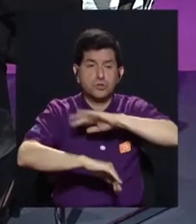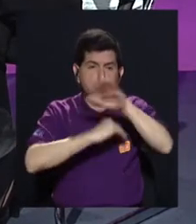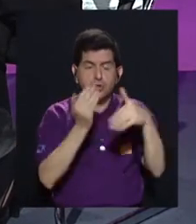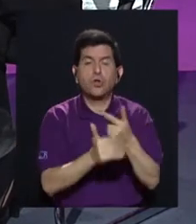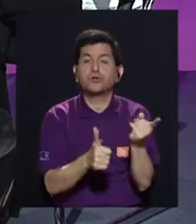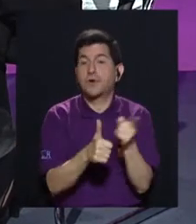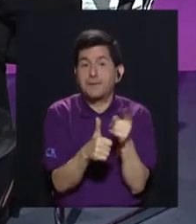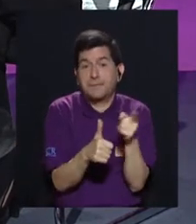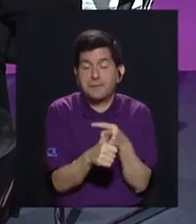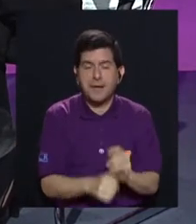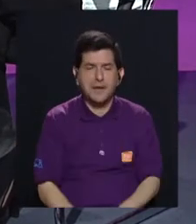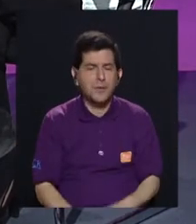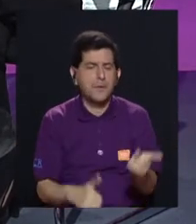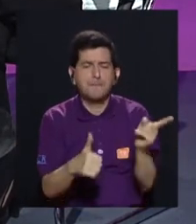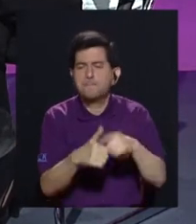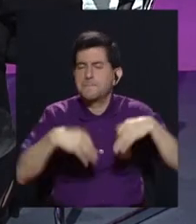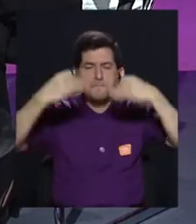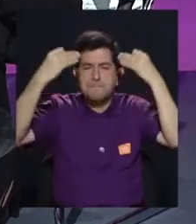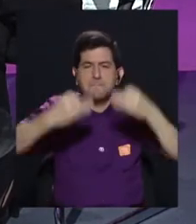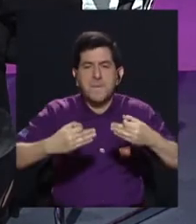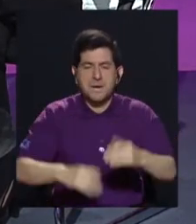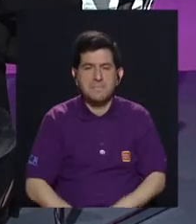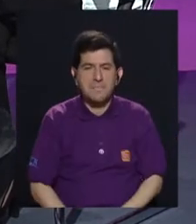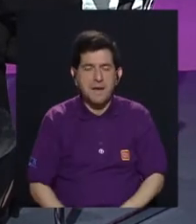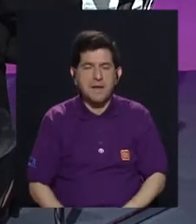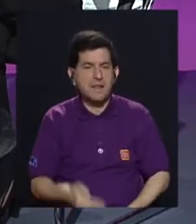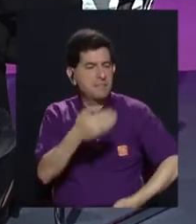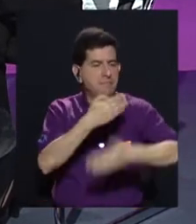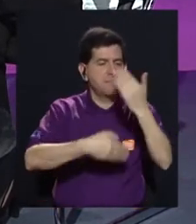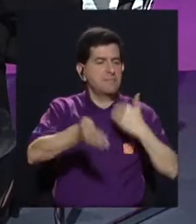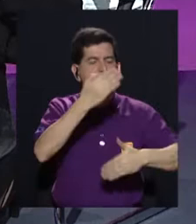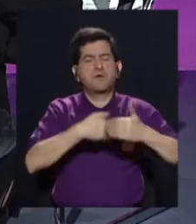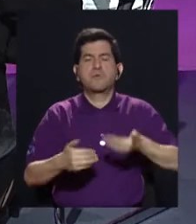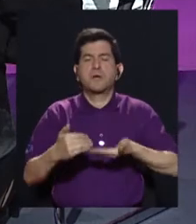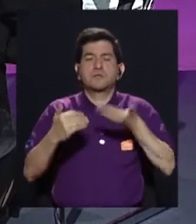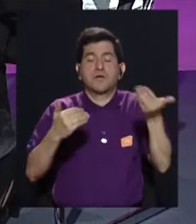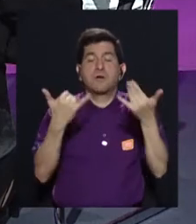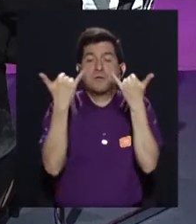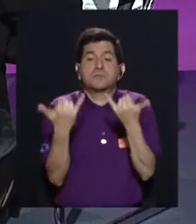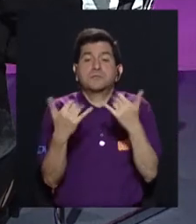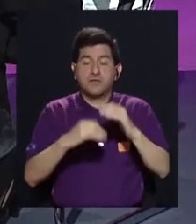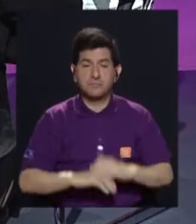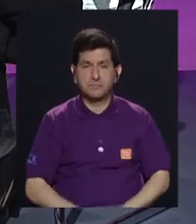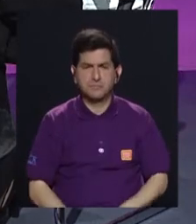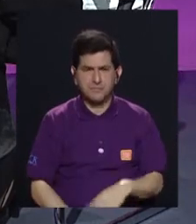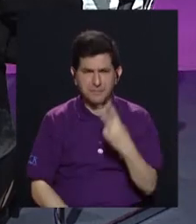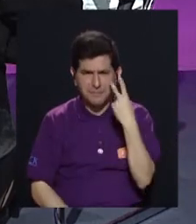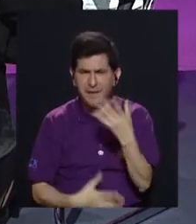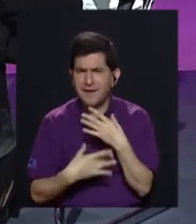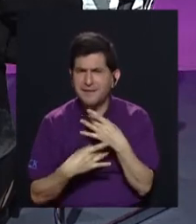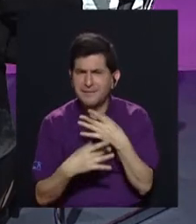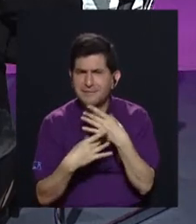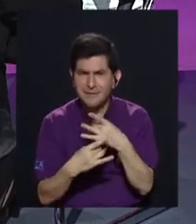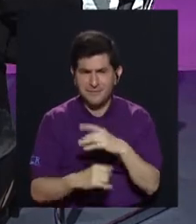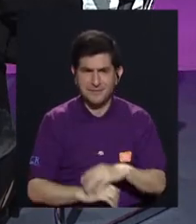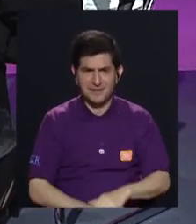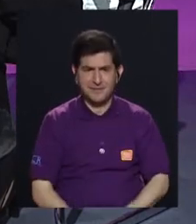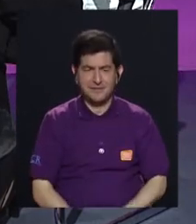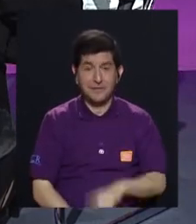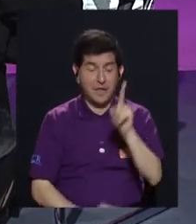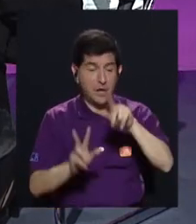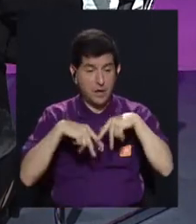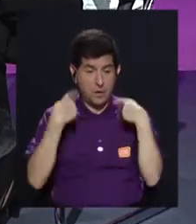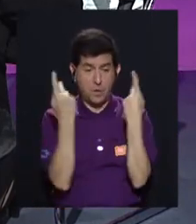primer decreto su primer decreto va a ser echar para atrás en un montón de cosas y entonces vea qué interesante como un